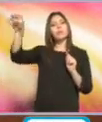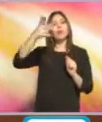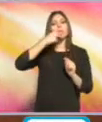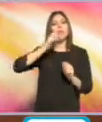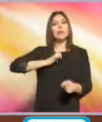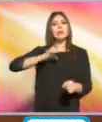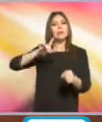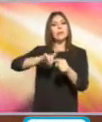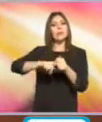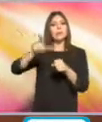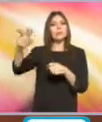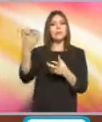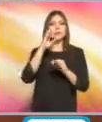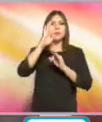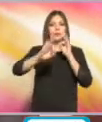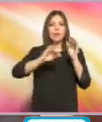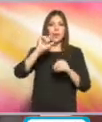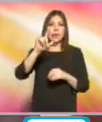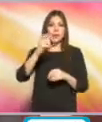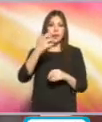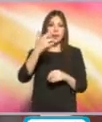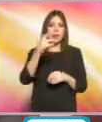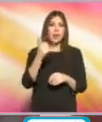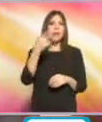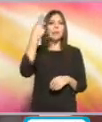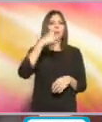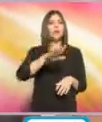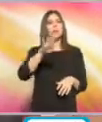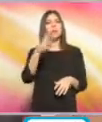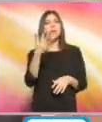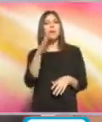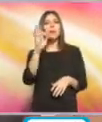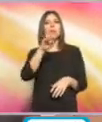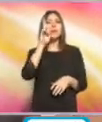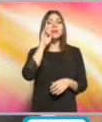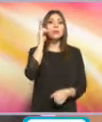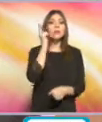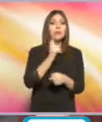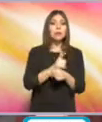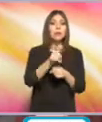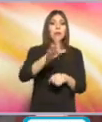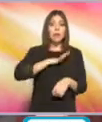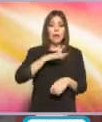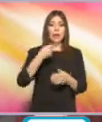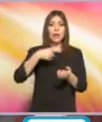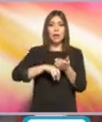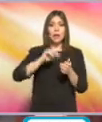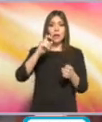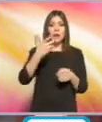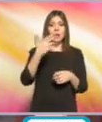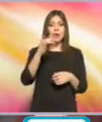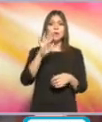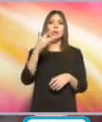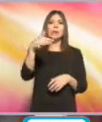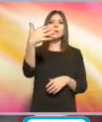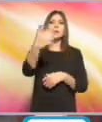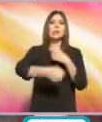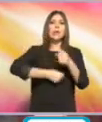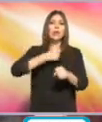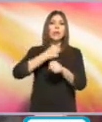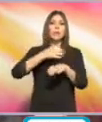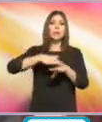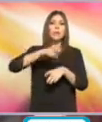ya lo sabe después de los 15 años de edad, ¿no? Ya se manifiesta. Entonces ya está siendo tratado a nivel de especialidad. Y